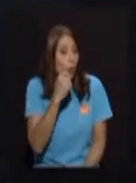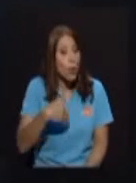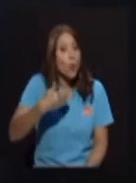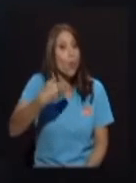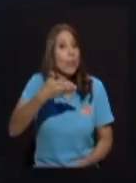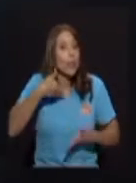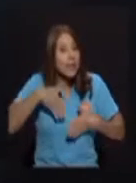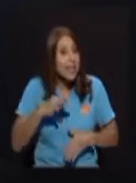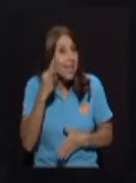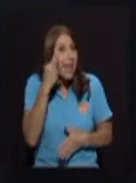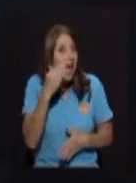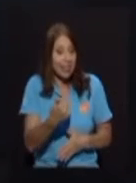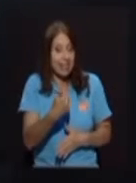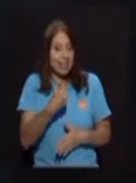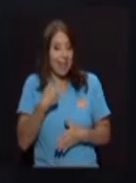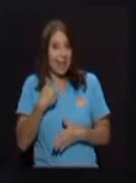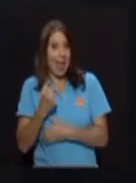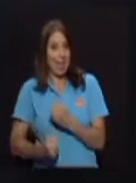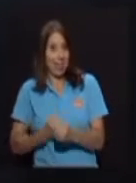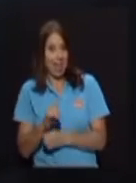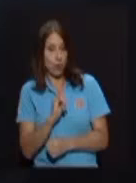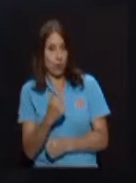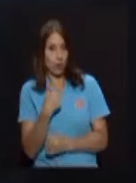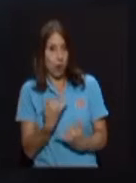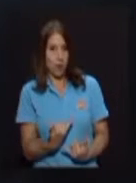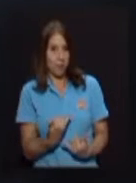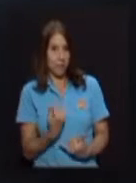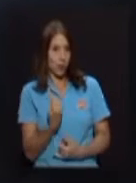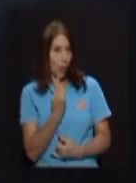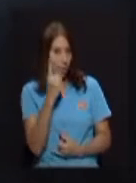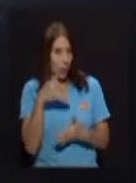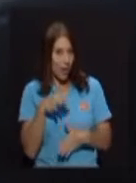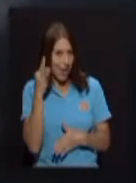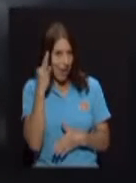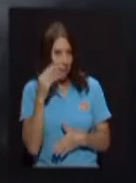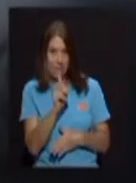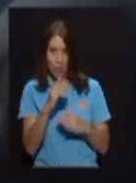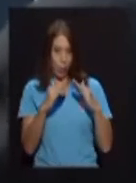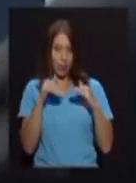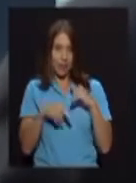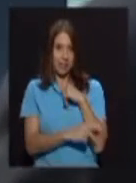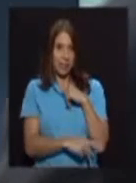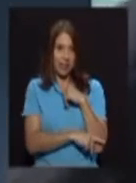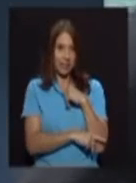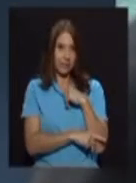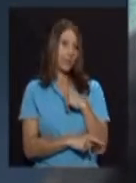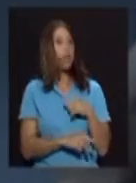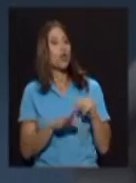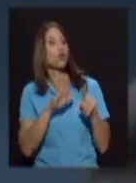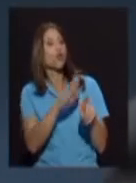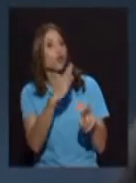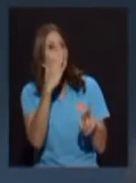yo tengo ahora, y solo tengo una hija, que además vive fuera del país, la mamá de ella,